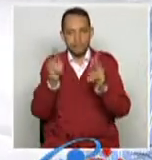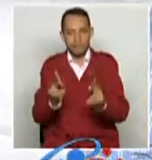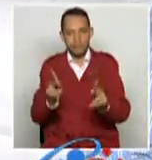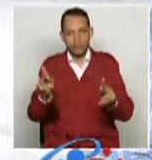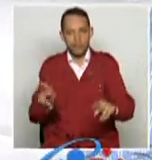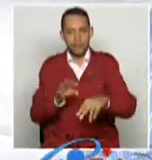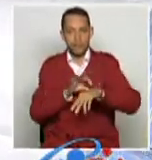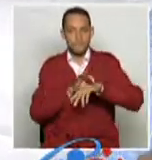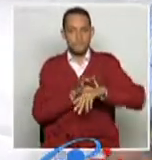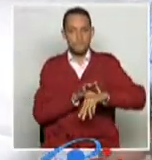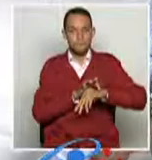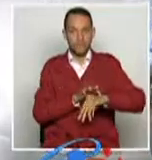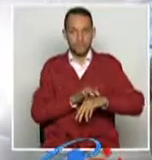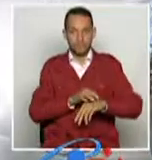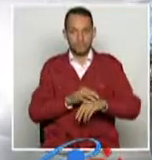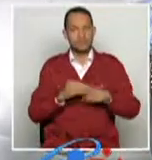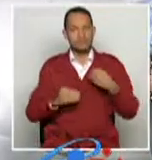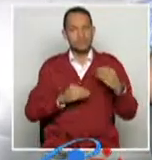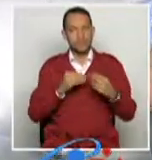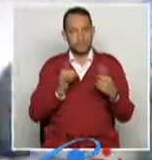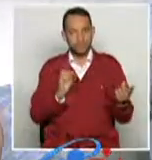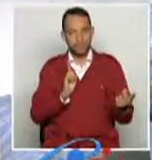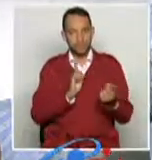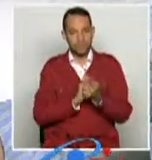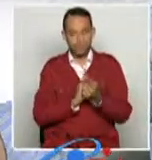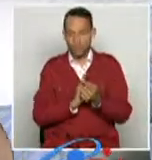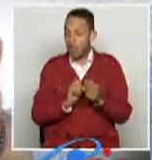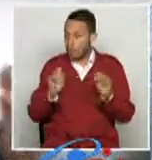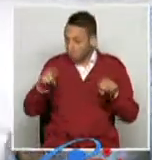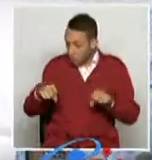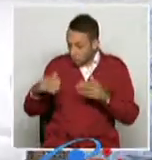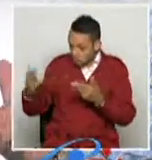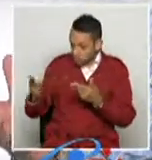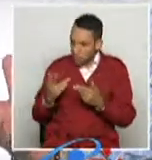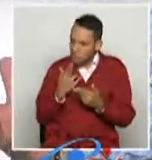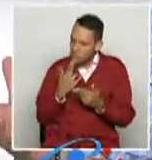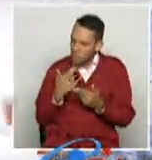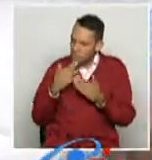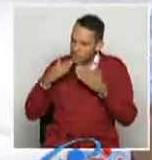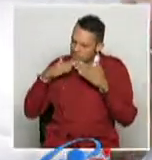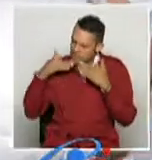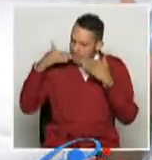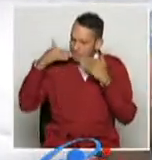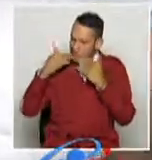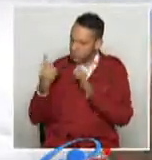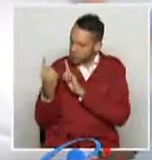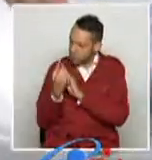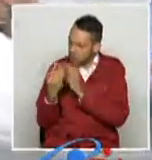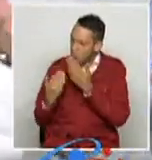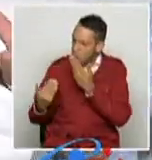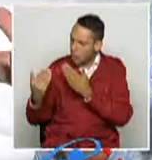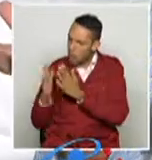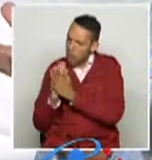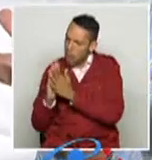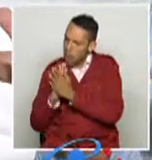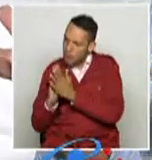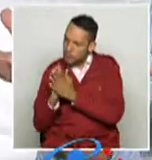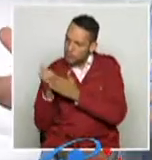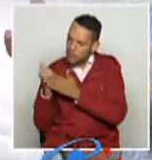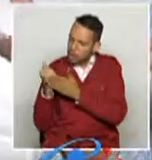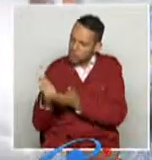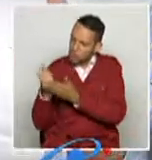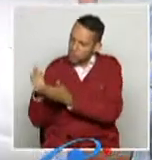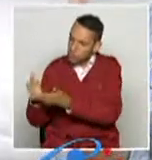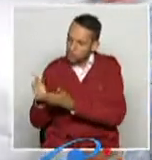mejor médico es aquel que tiene abiertas las posibilidades y que es bien humano. Pues, ¿cómo es que una persona, qué va a saber